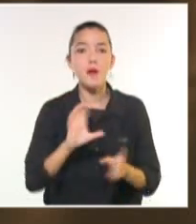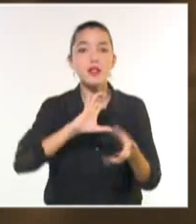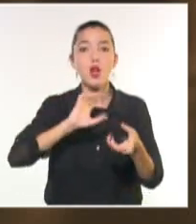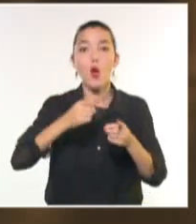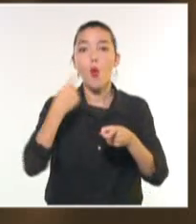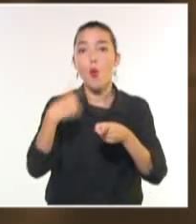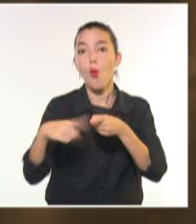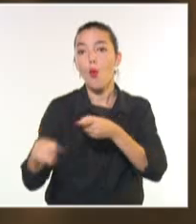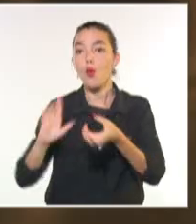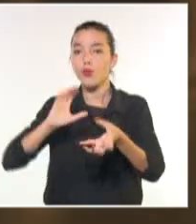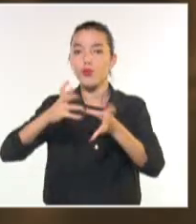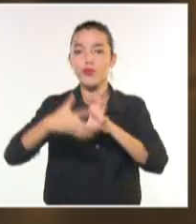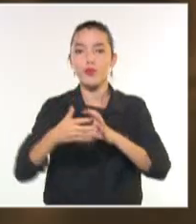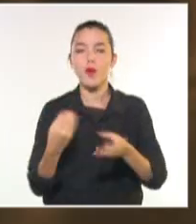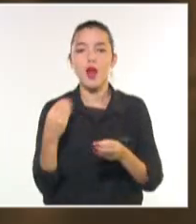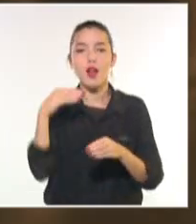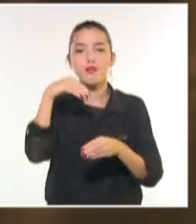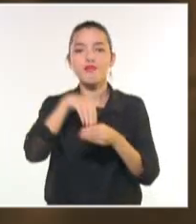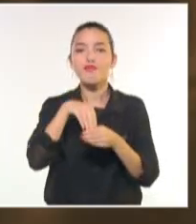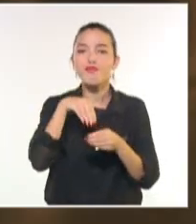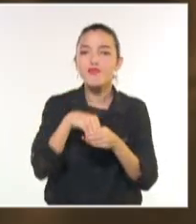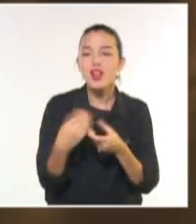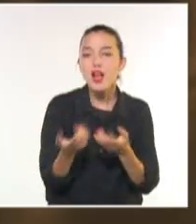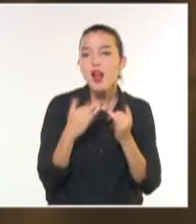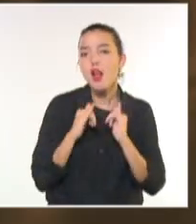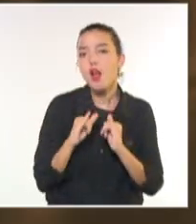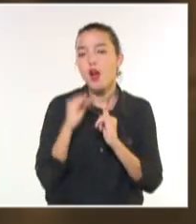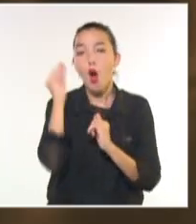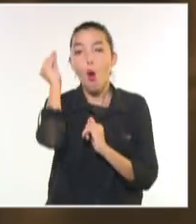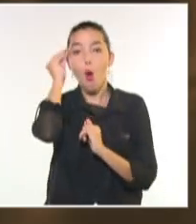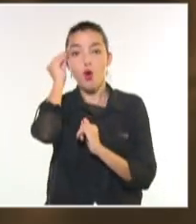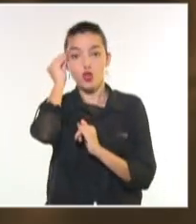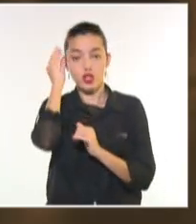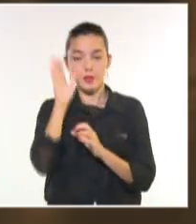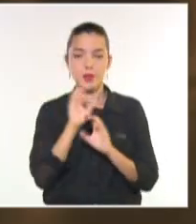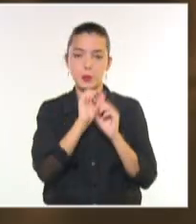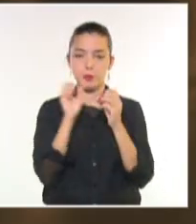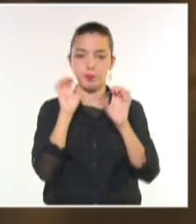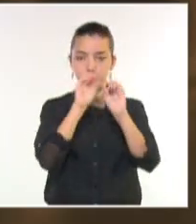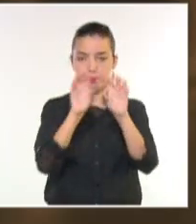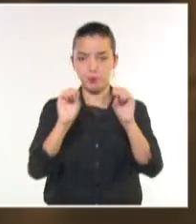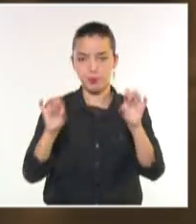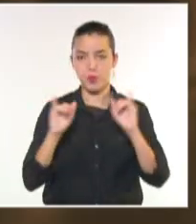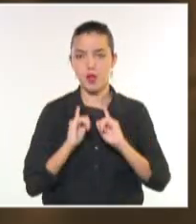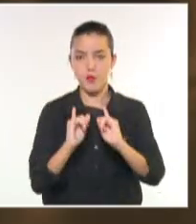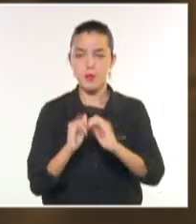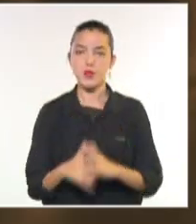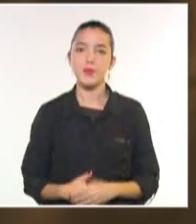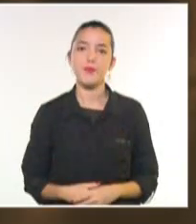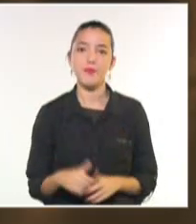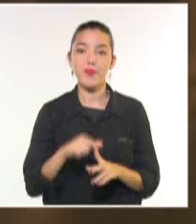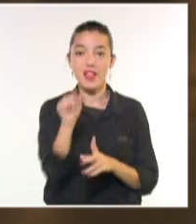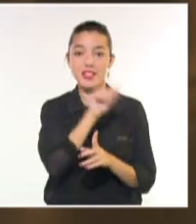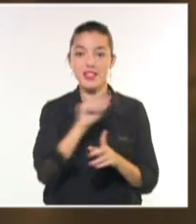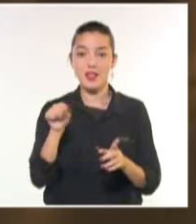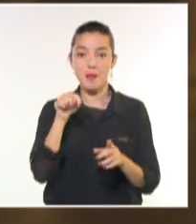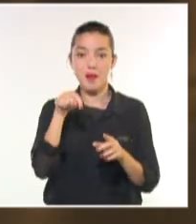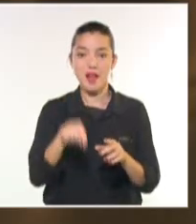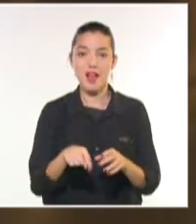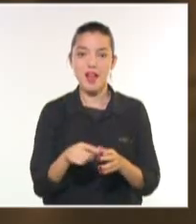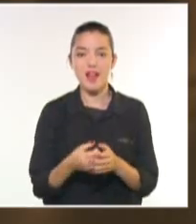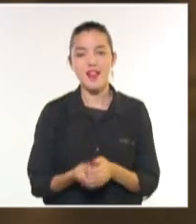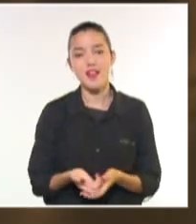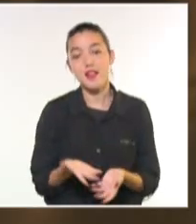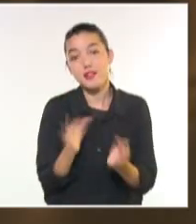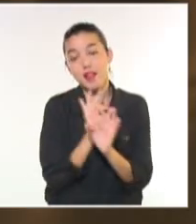en cuanto al acceso y las maneras de socializar las informaciones meteorológicas. A ese tema dedicamos esta emisión especial